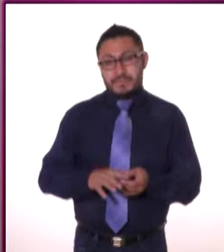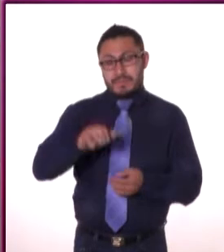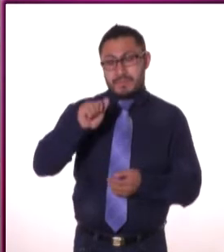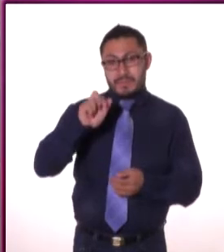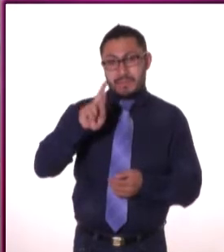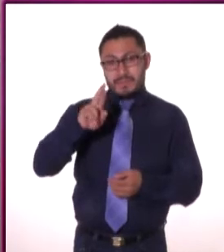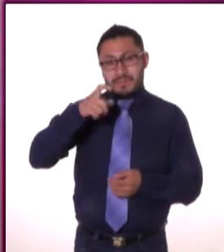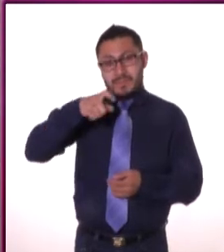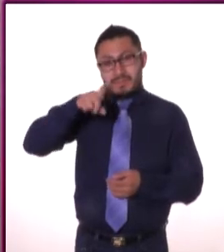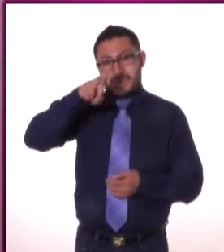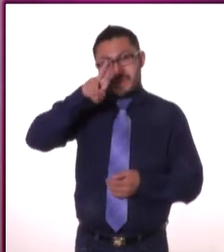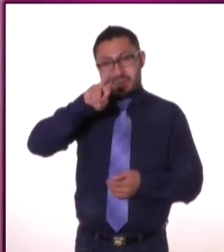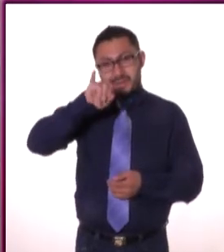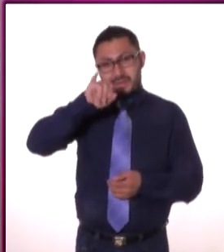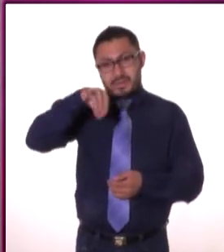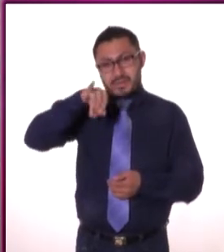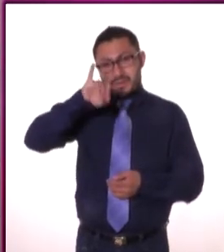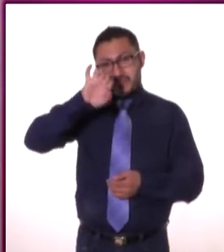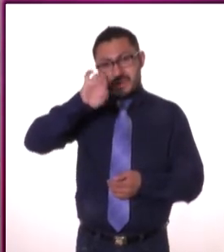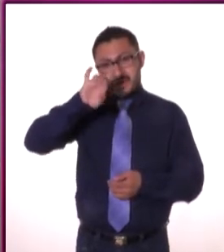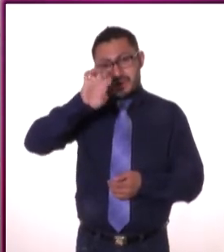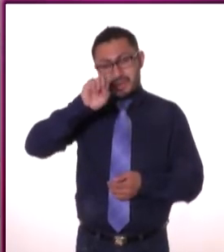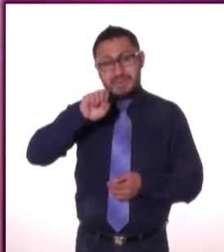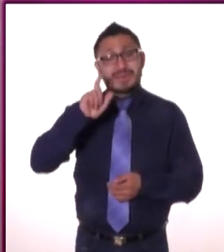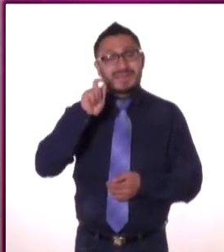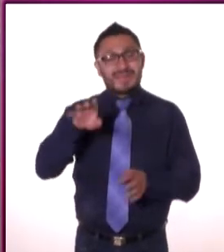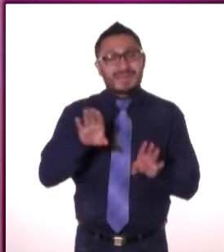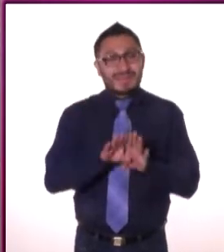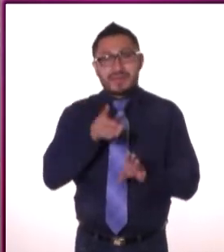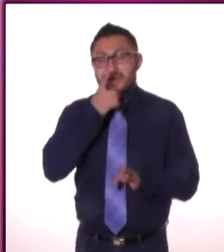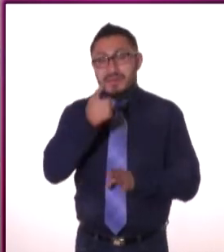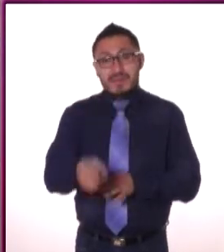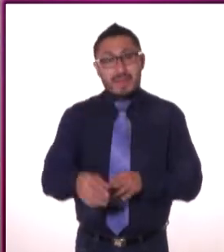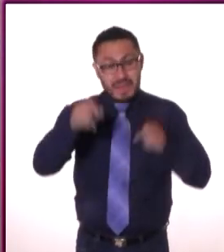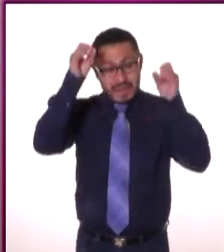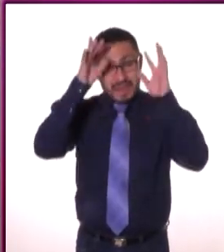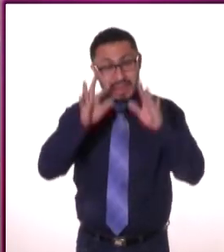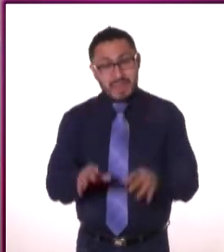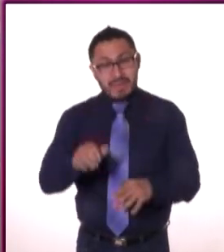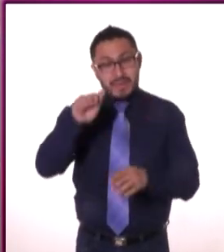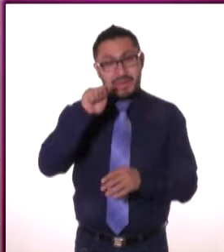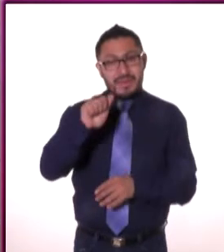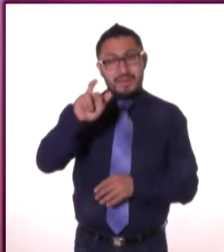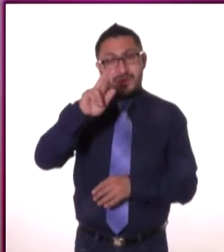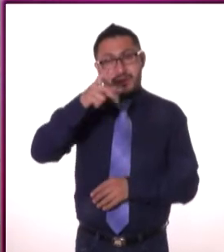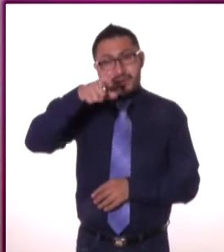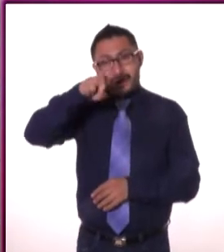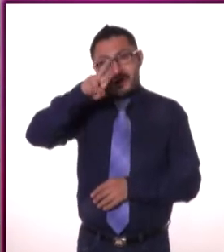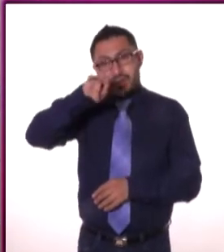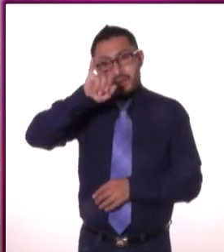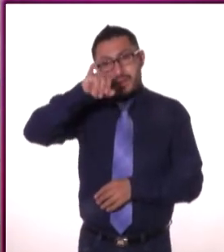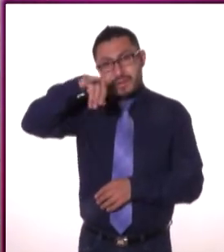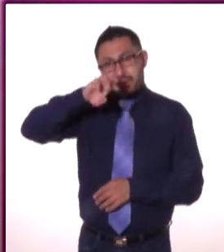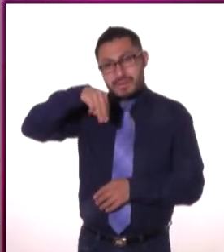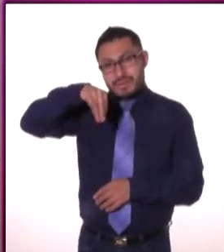en la de Arquímedes, y Galileo se refiere a Arquímedes como el divino Arquímedes.